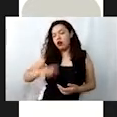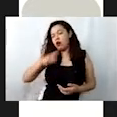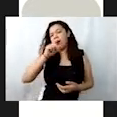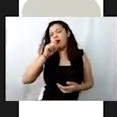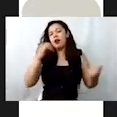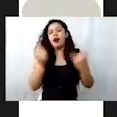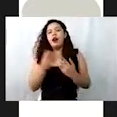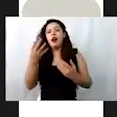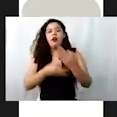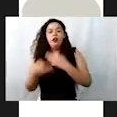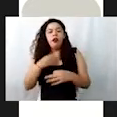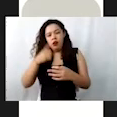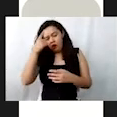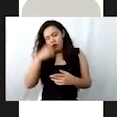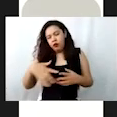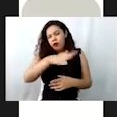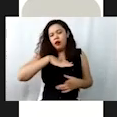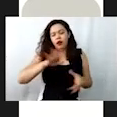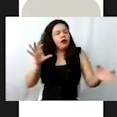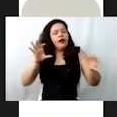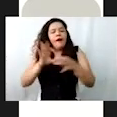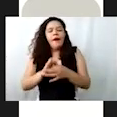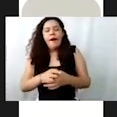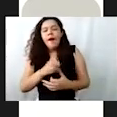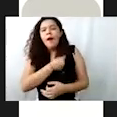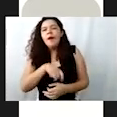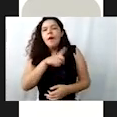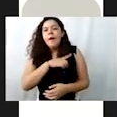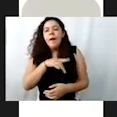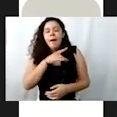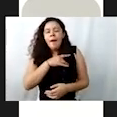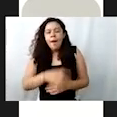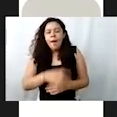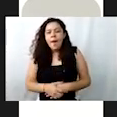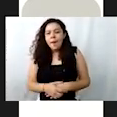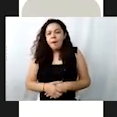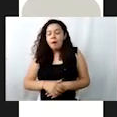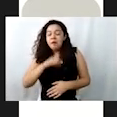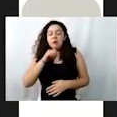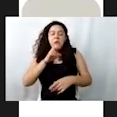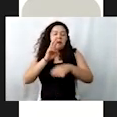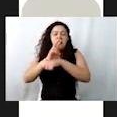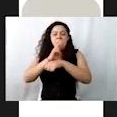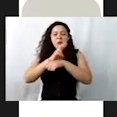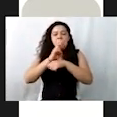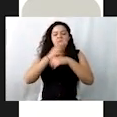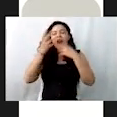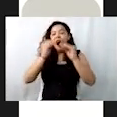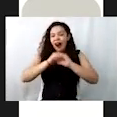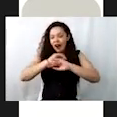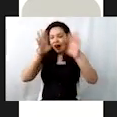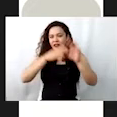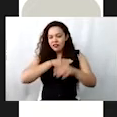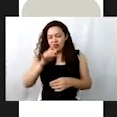se relacionan con el medio ambiente sano. Entonces, sin monitoreo es prácticamente, bueno,